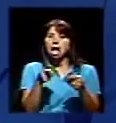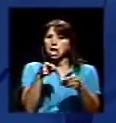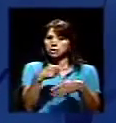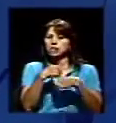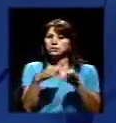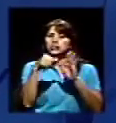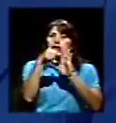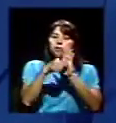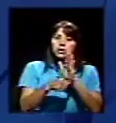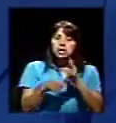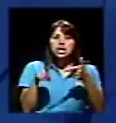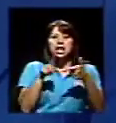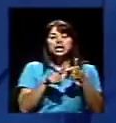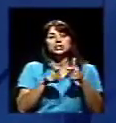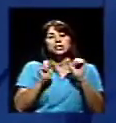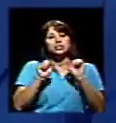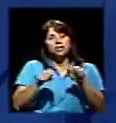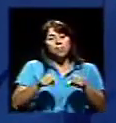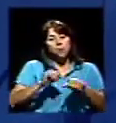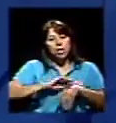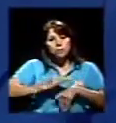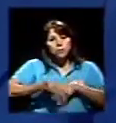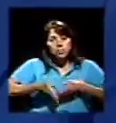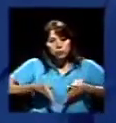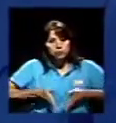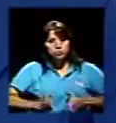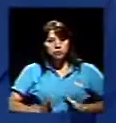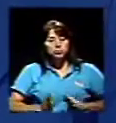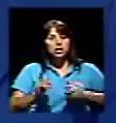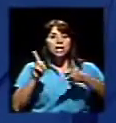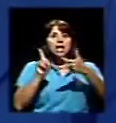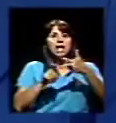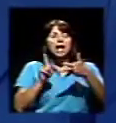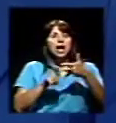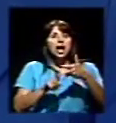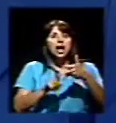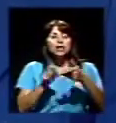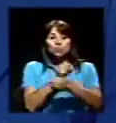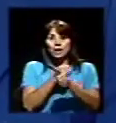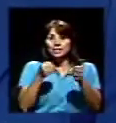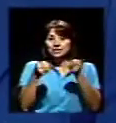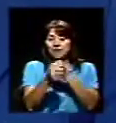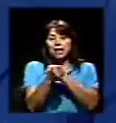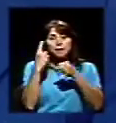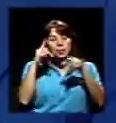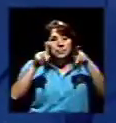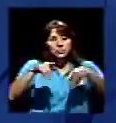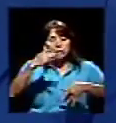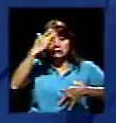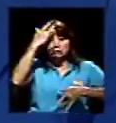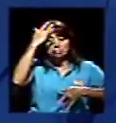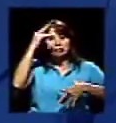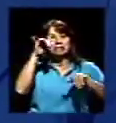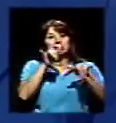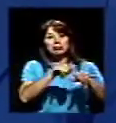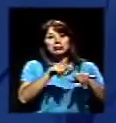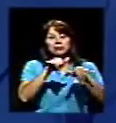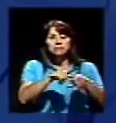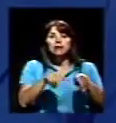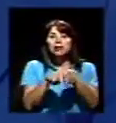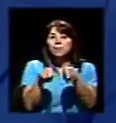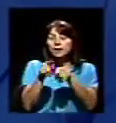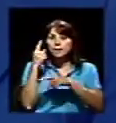hay salas de parto, hay una sala de encamamiento, un área de de emergencias